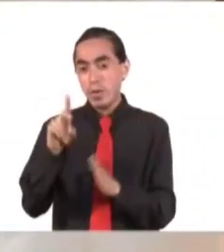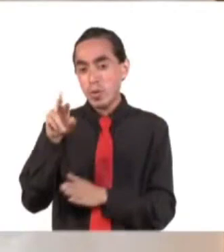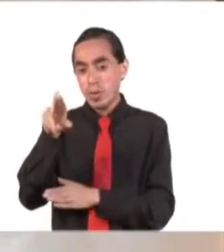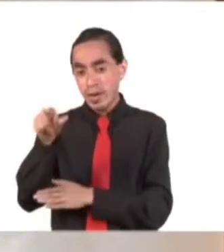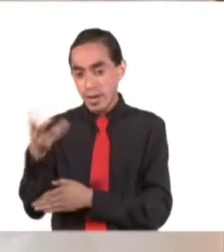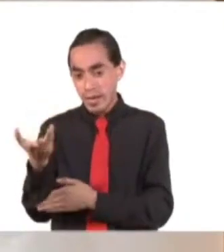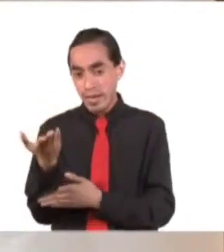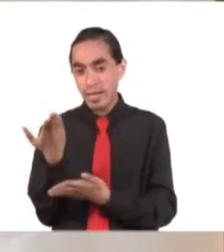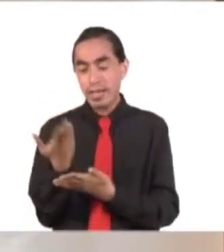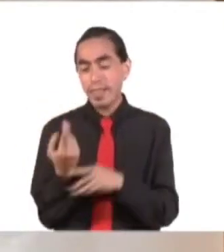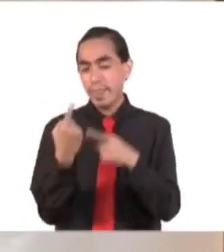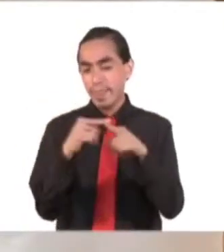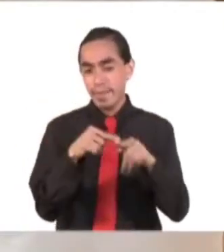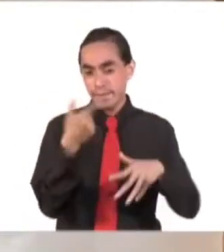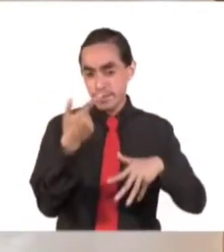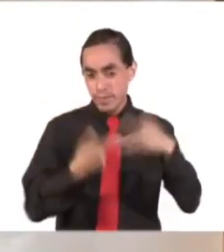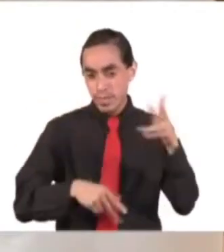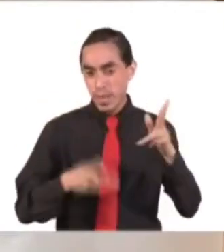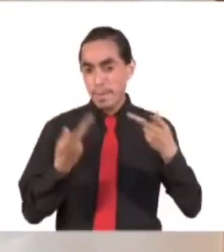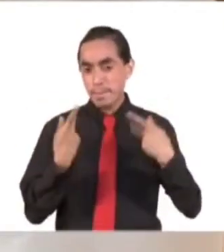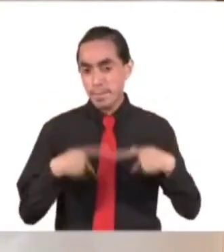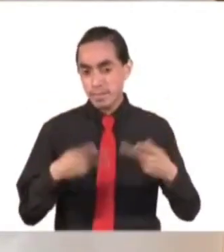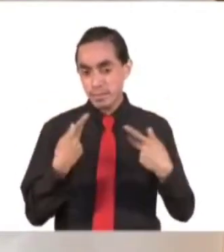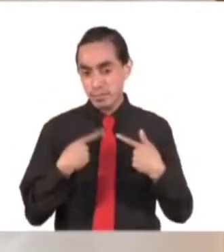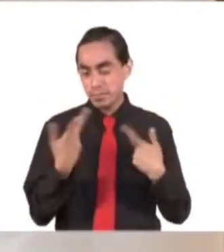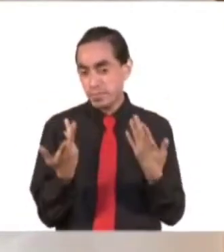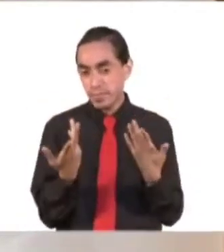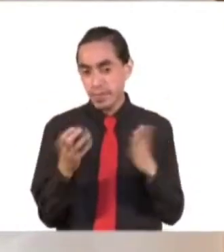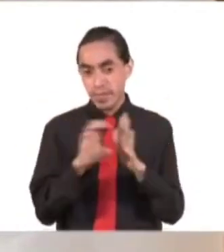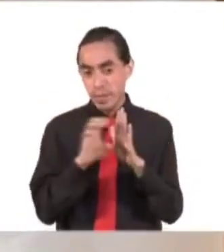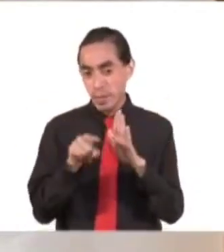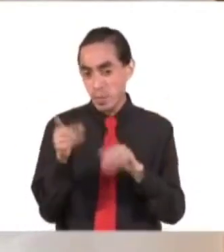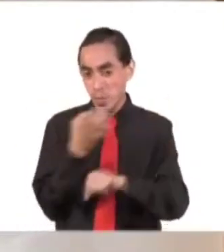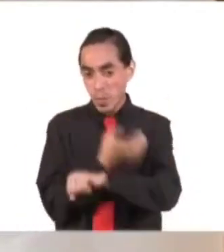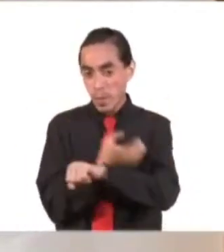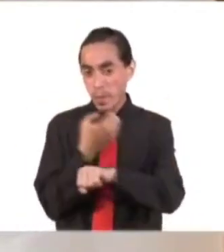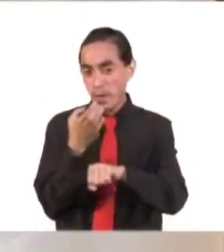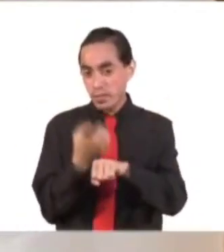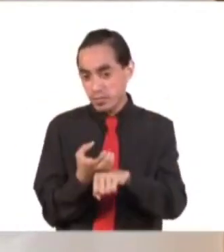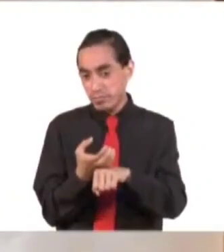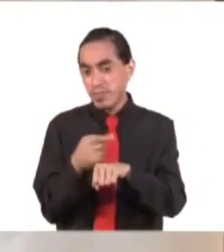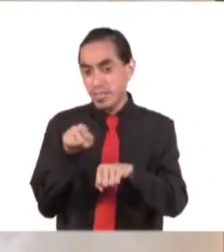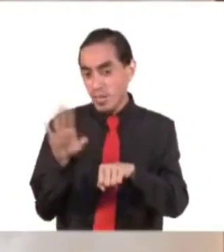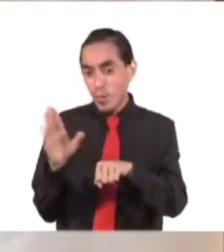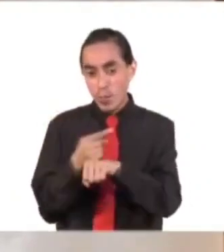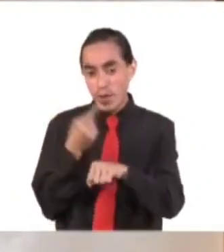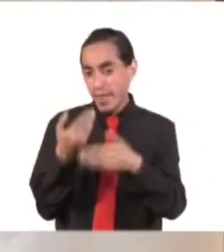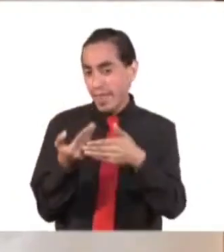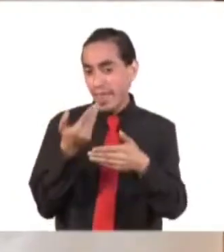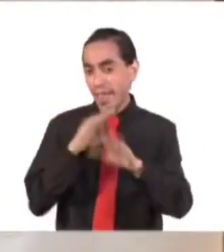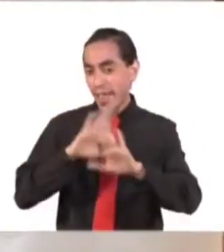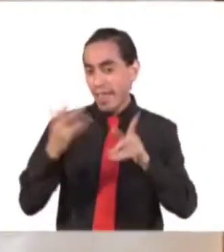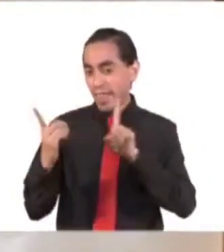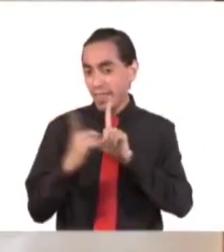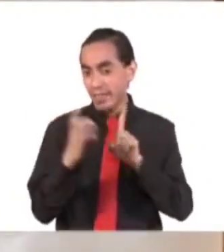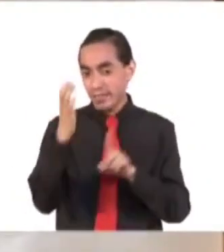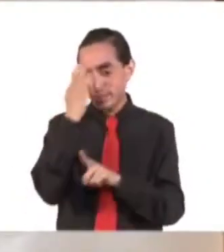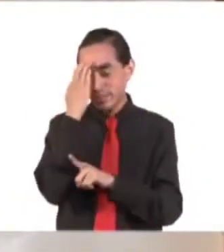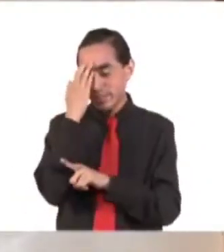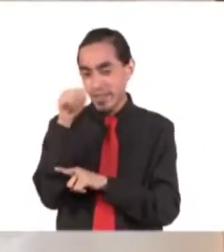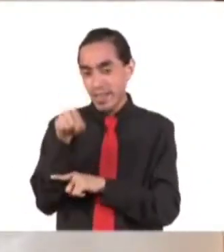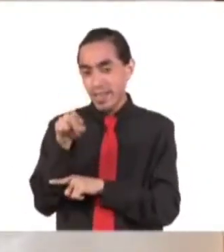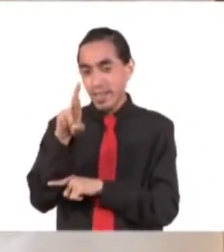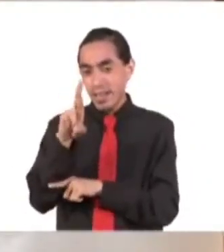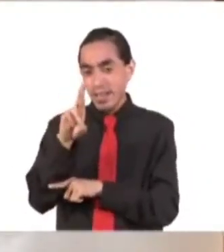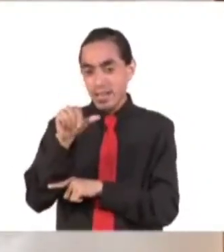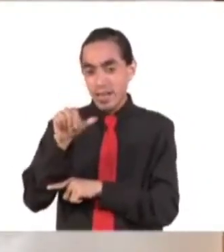distintas personalidades. Nuestro compañero, digo compañero porque nos conocemos de hace tiempo, Ramón Jiménez, que está a cargo